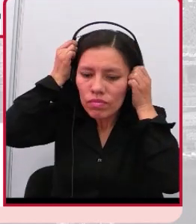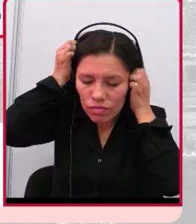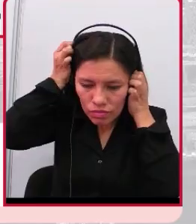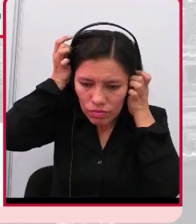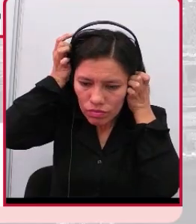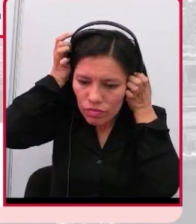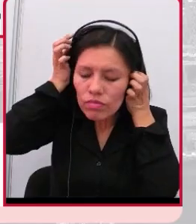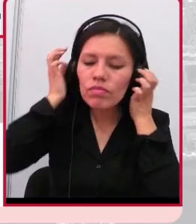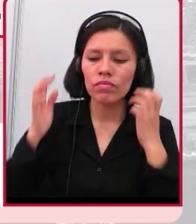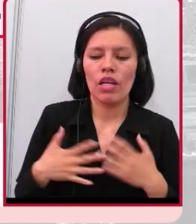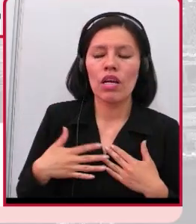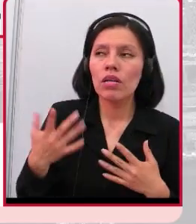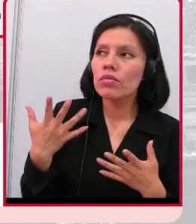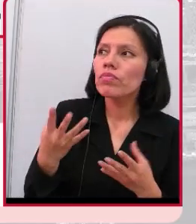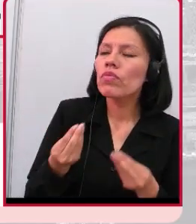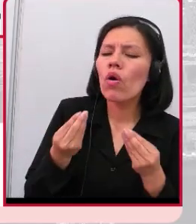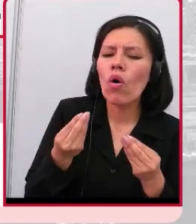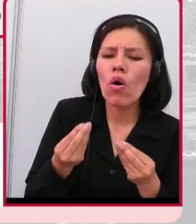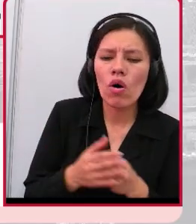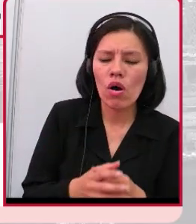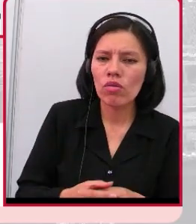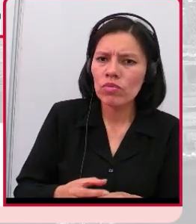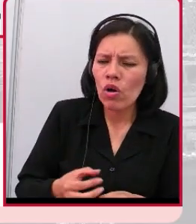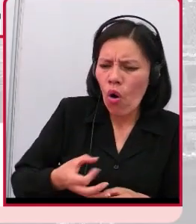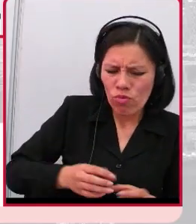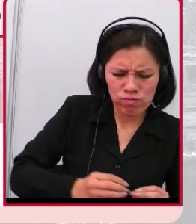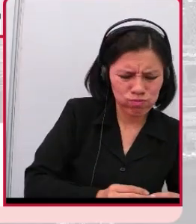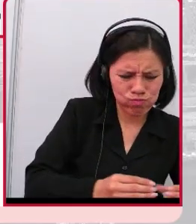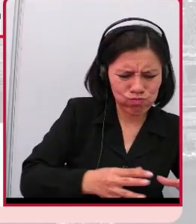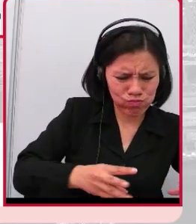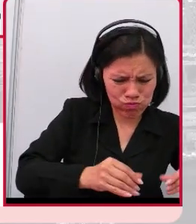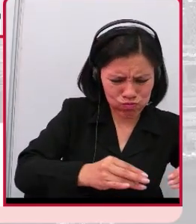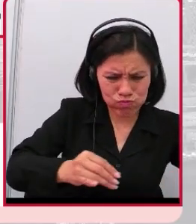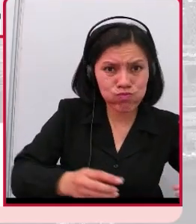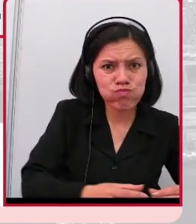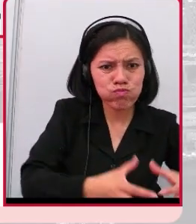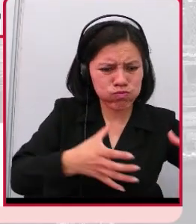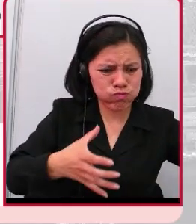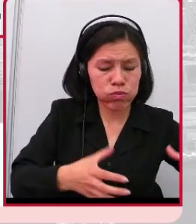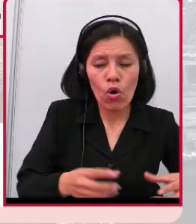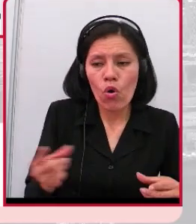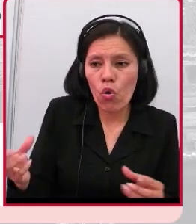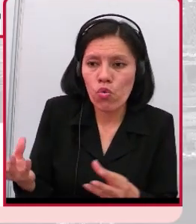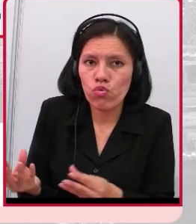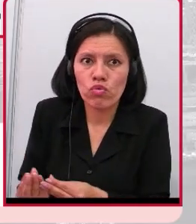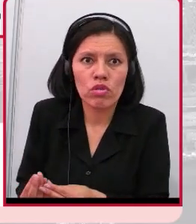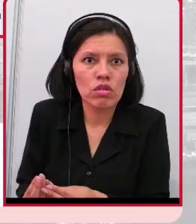como partículas finas, toda esa información la tenía que estandarizar. Entonces, por eso